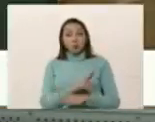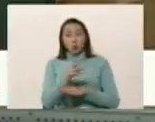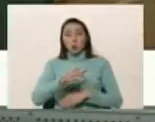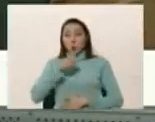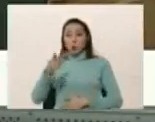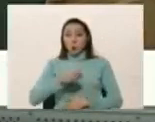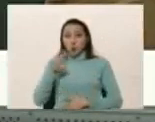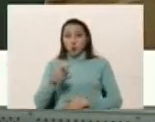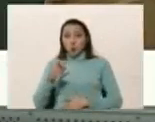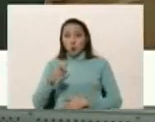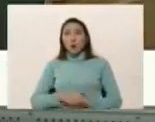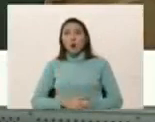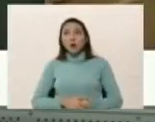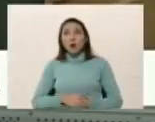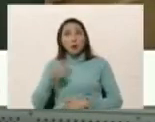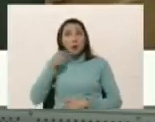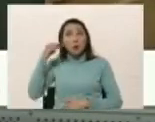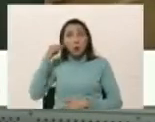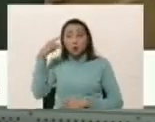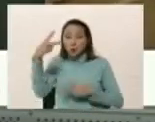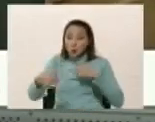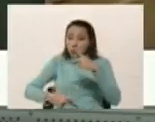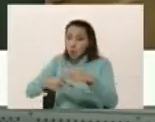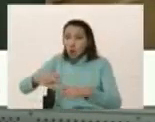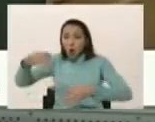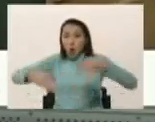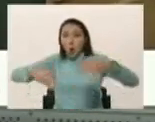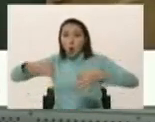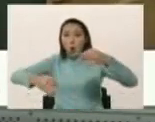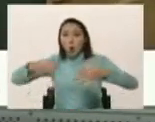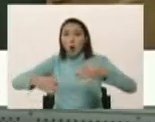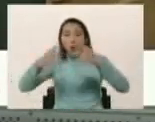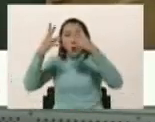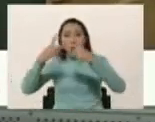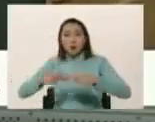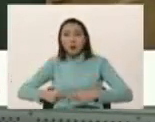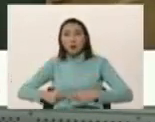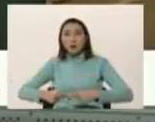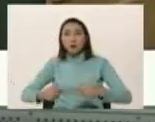con enfoque de género en los procesos judiciales y administrativos